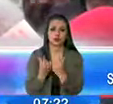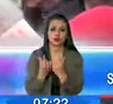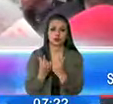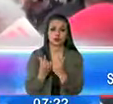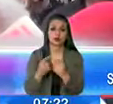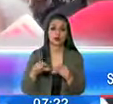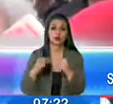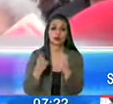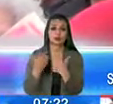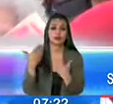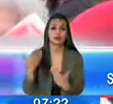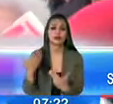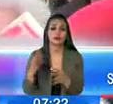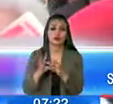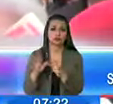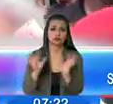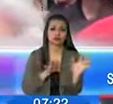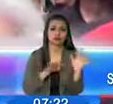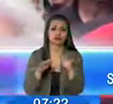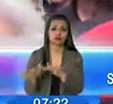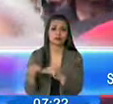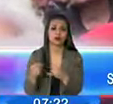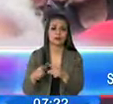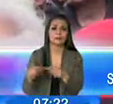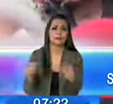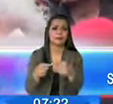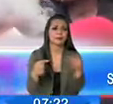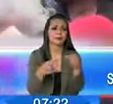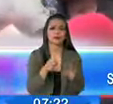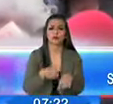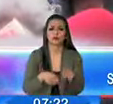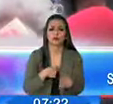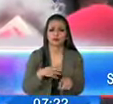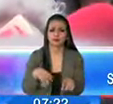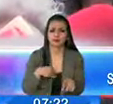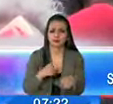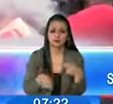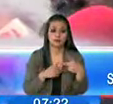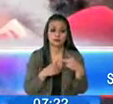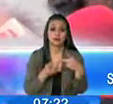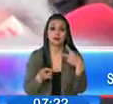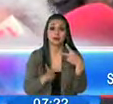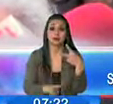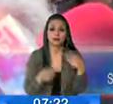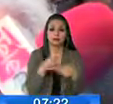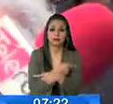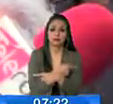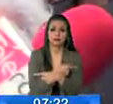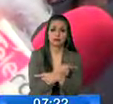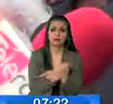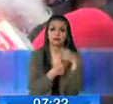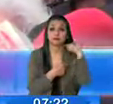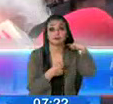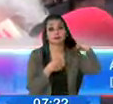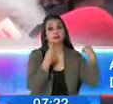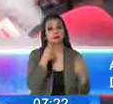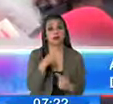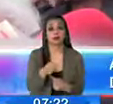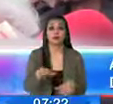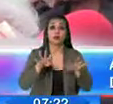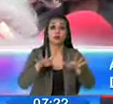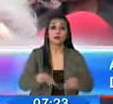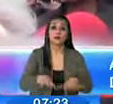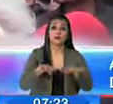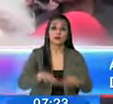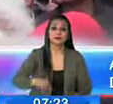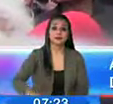movimientos, un movimiento que aglutina, empieza dividiendo. Dos, no puede haber incoherencia que hace 9 meses